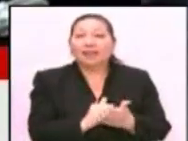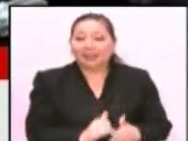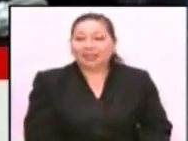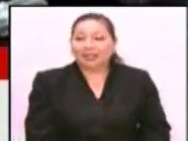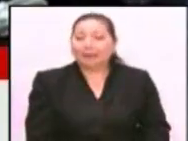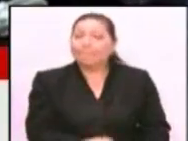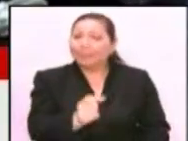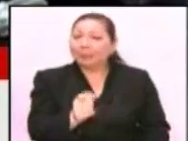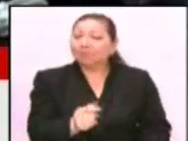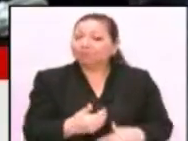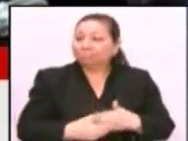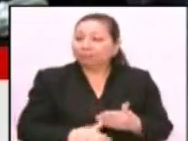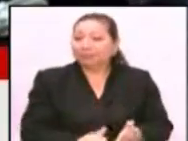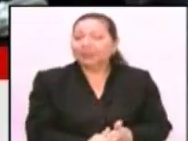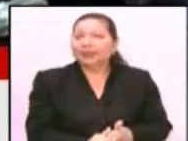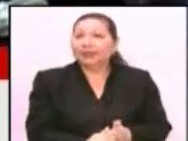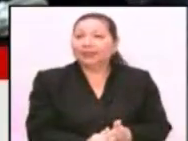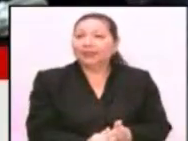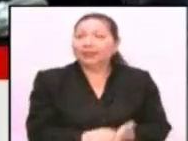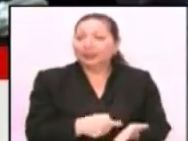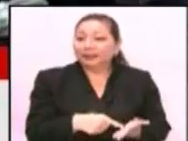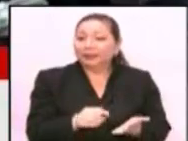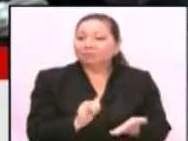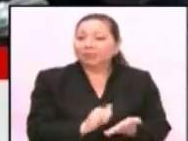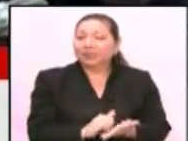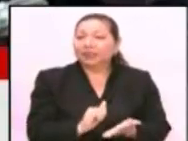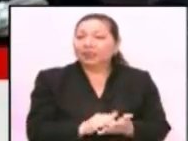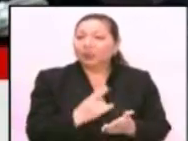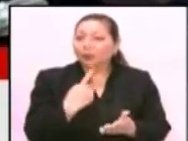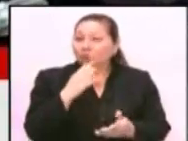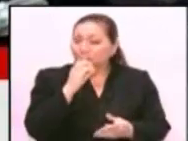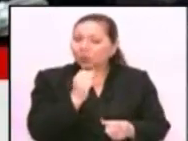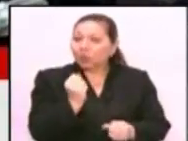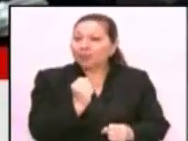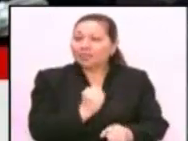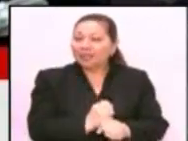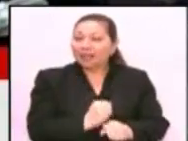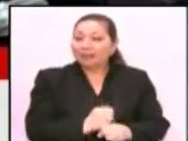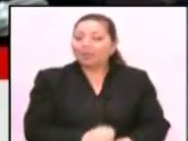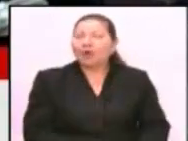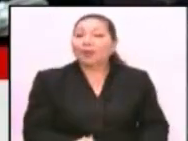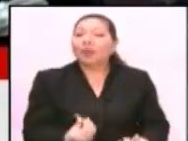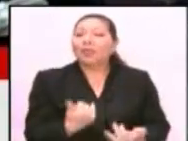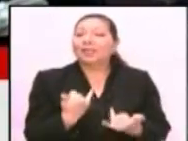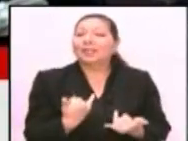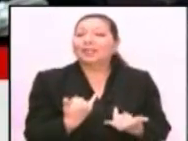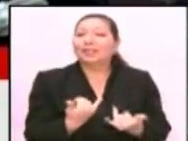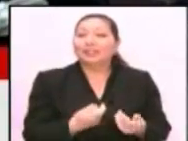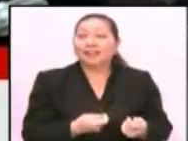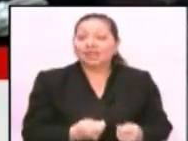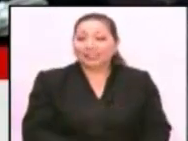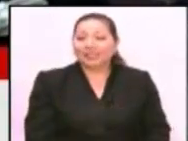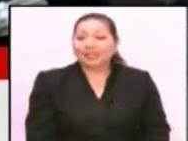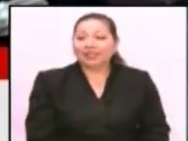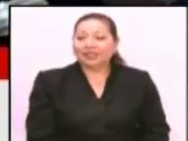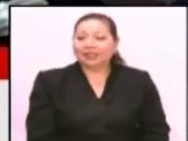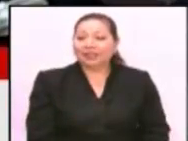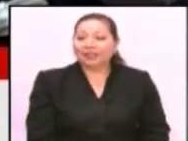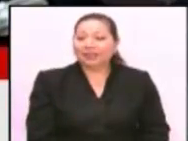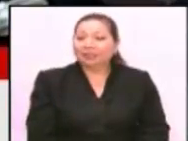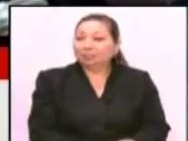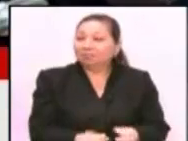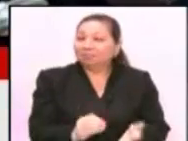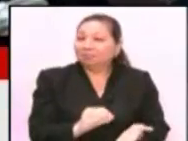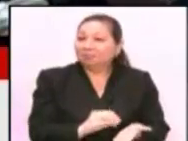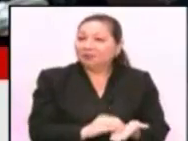forme a personas vulnerables que están desempleadas para que consigan un trabajo. ¿Okay? Como esto funciona regularmente, y voy a